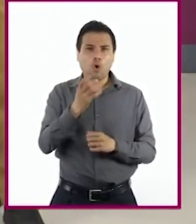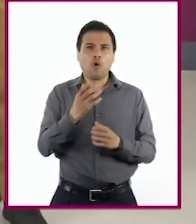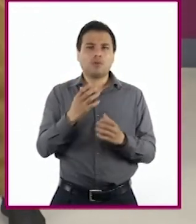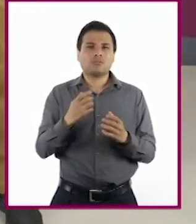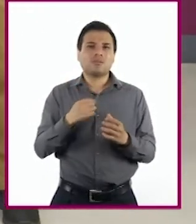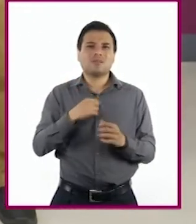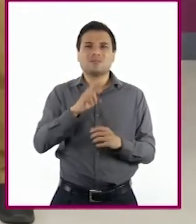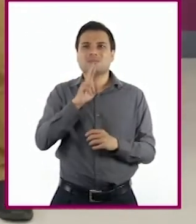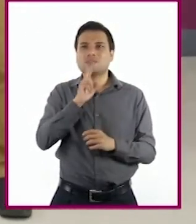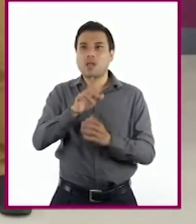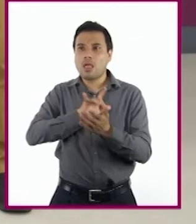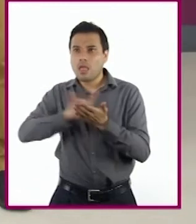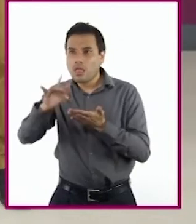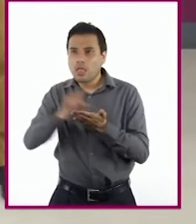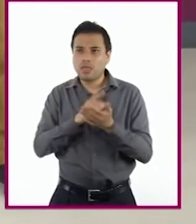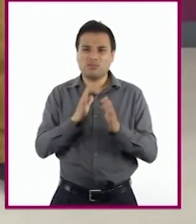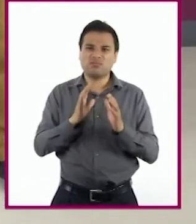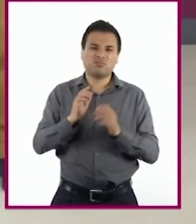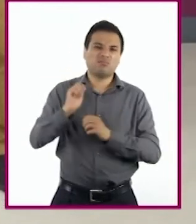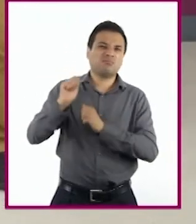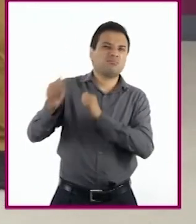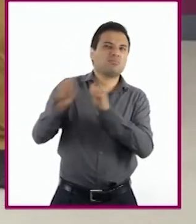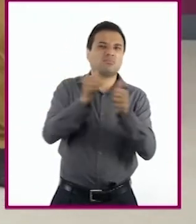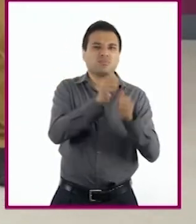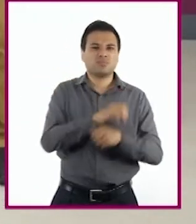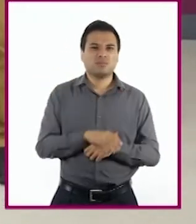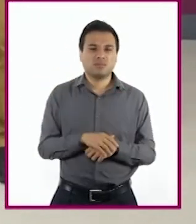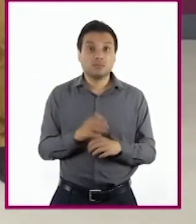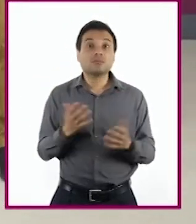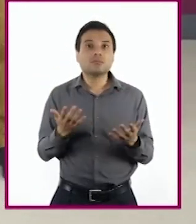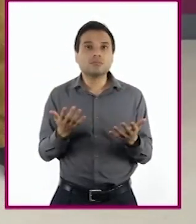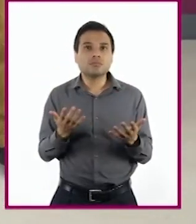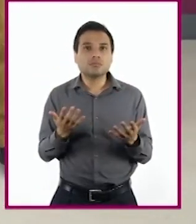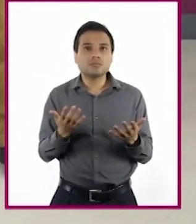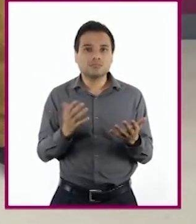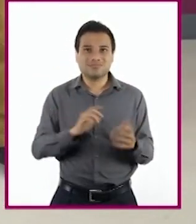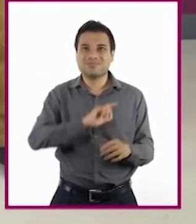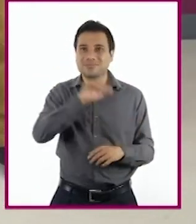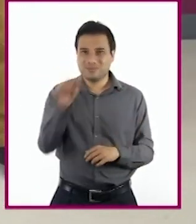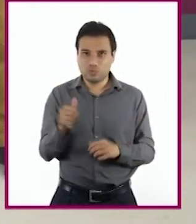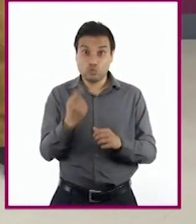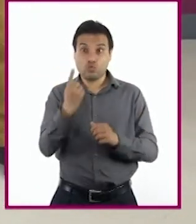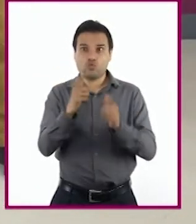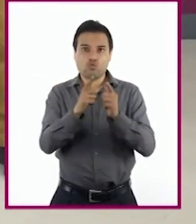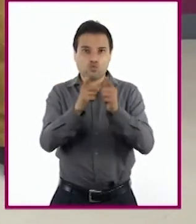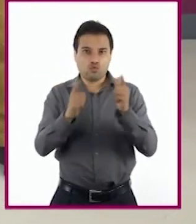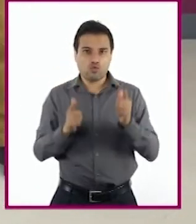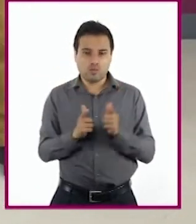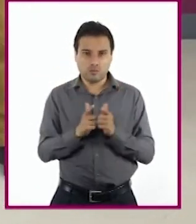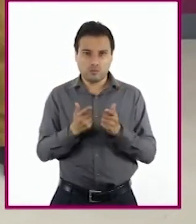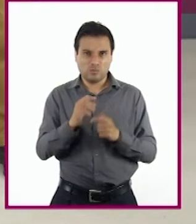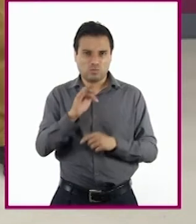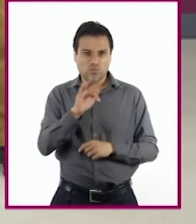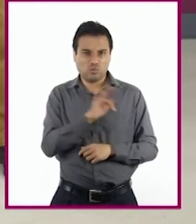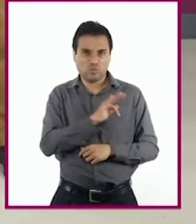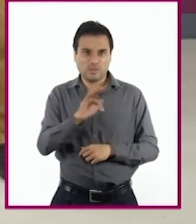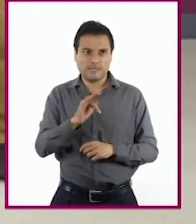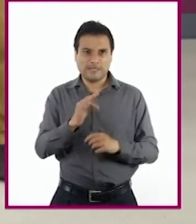para apoyarse entre todas y todos, entonces es más fácil que un grupo tome el control de la sociedad.